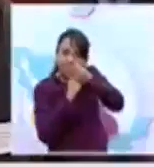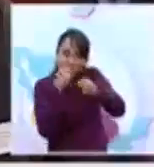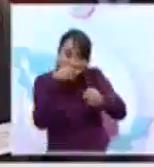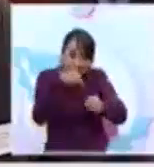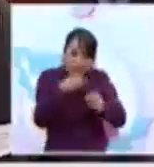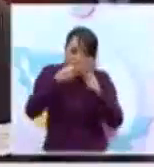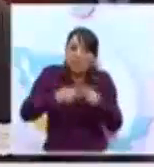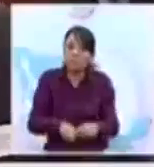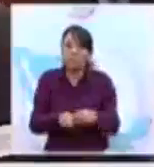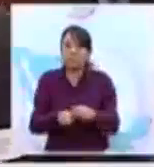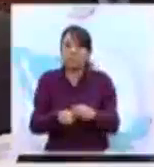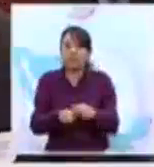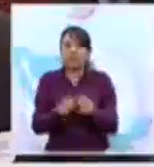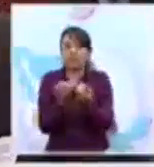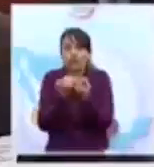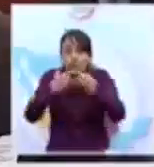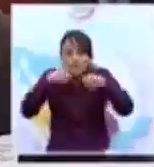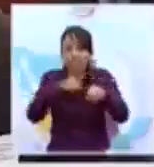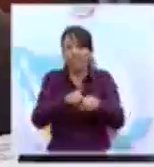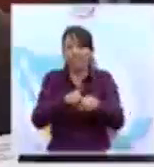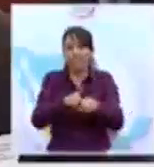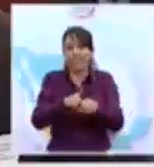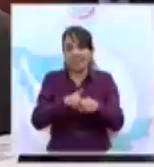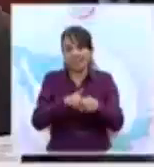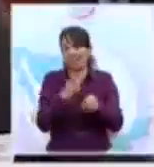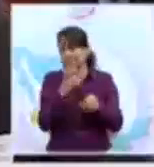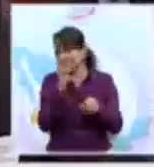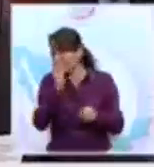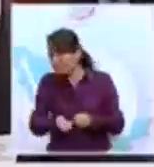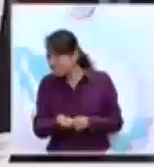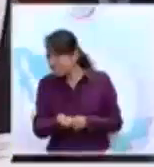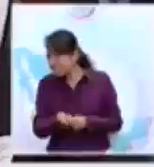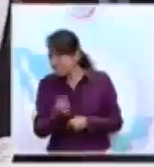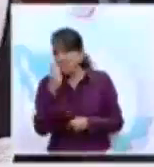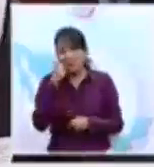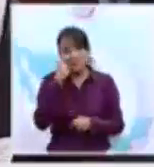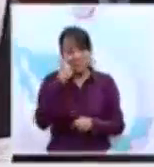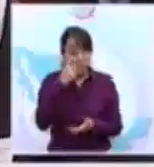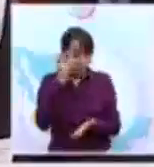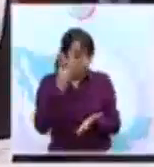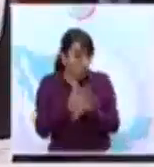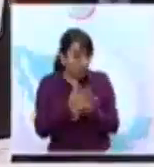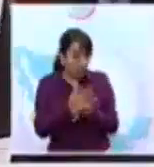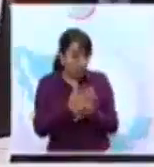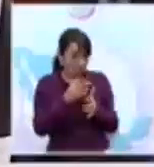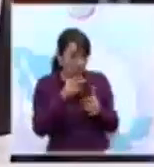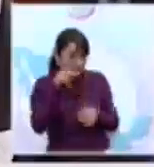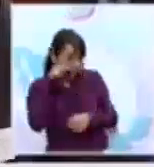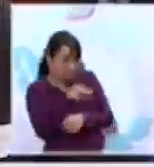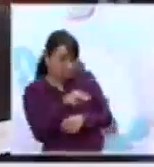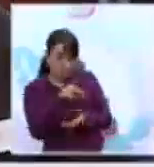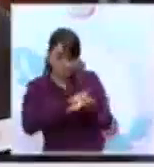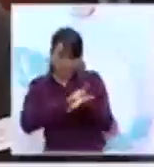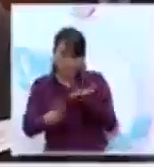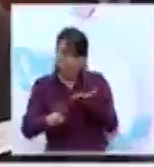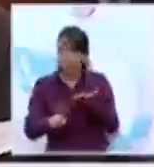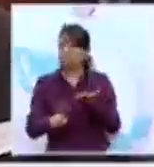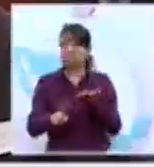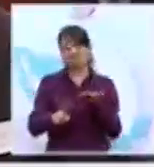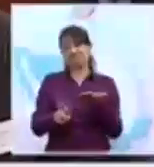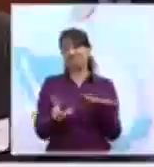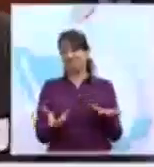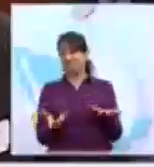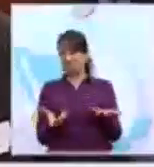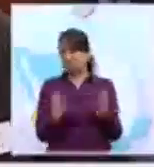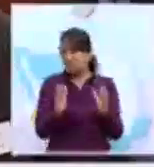que no entra frecuentemente en el enfoque de los derechos. No entran, porque ahí nada más entran individuos aislados. Y entonces se tiene que proteger